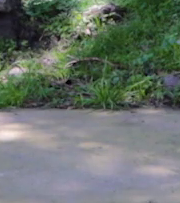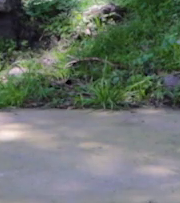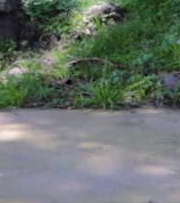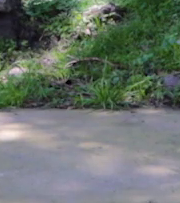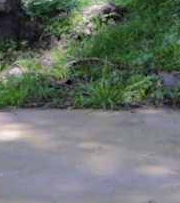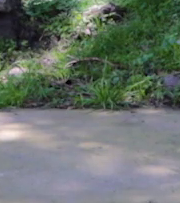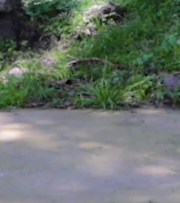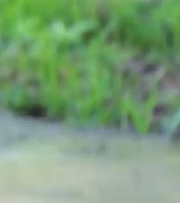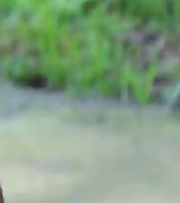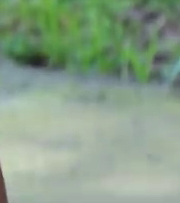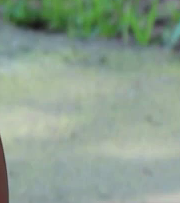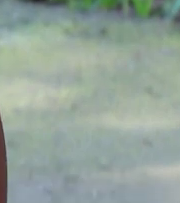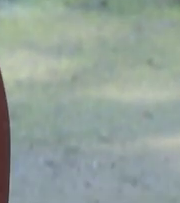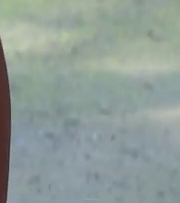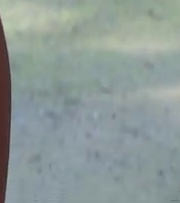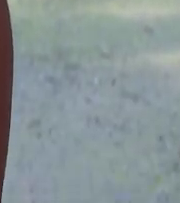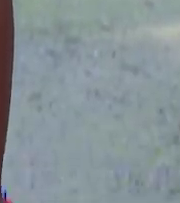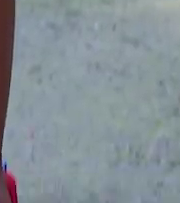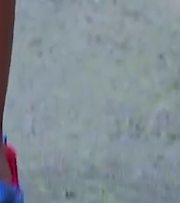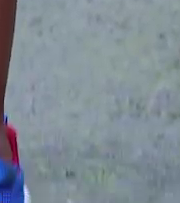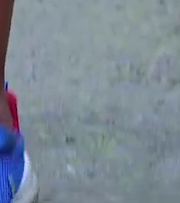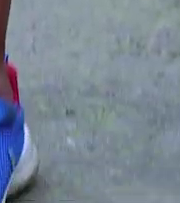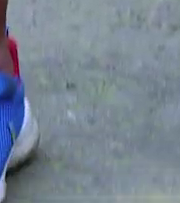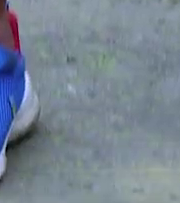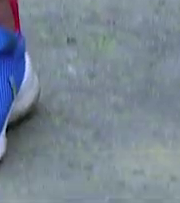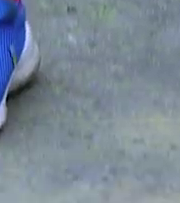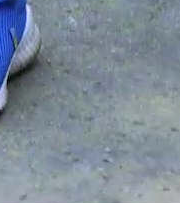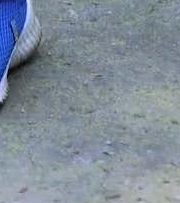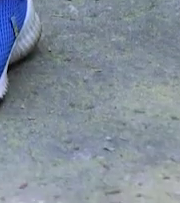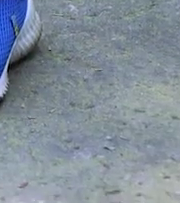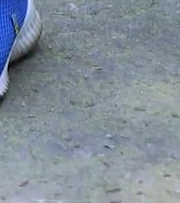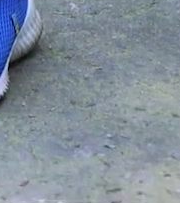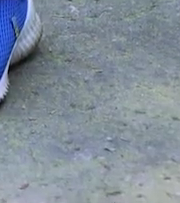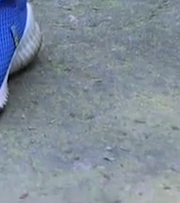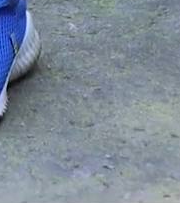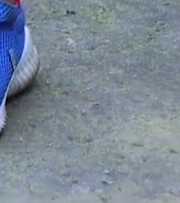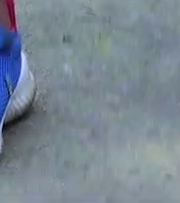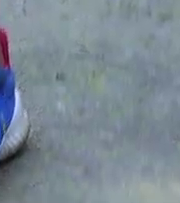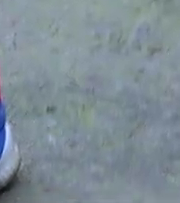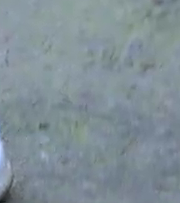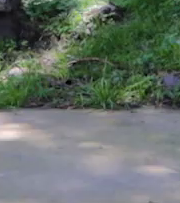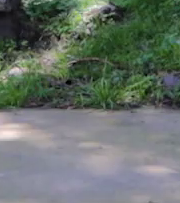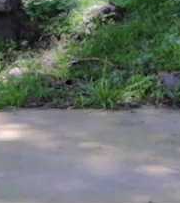y ahí bajamos los brazos respiramos respira profundo